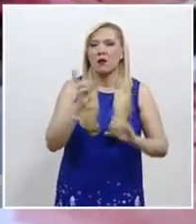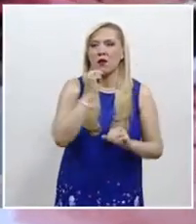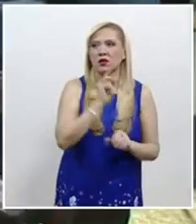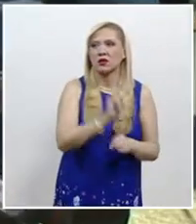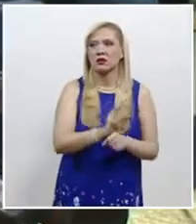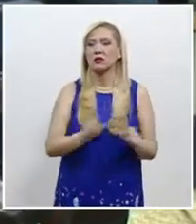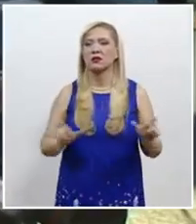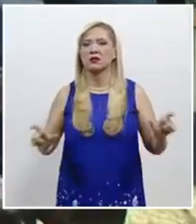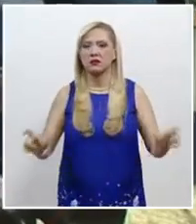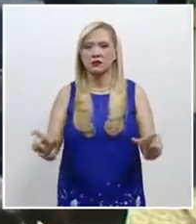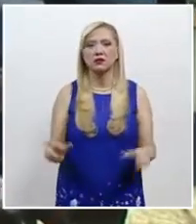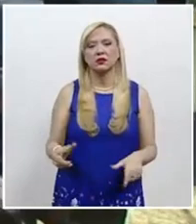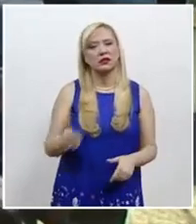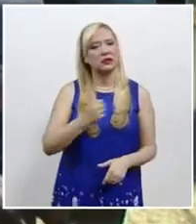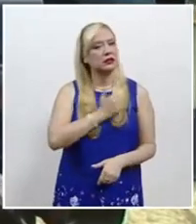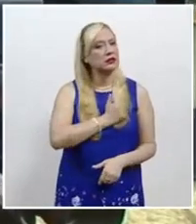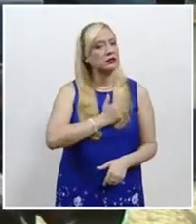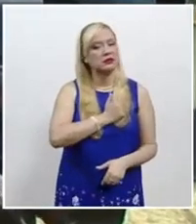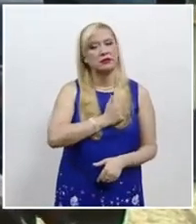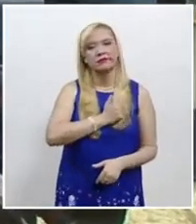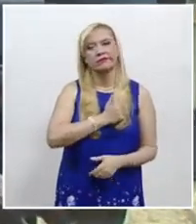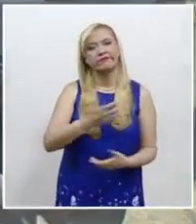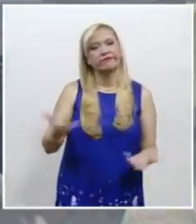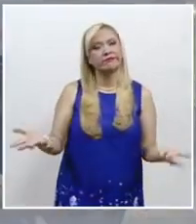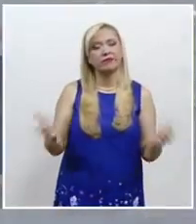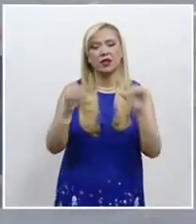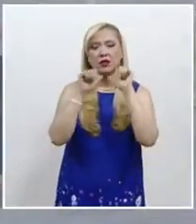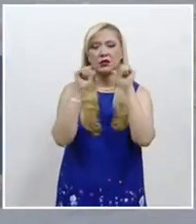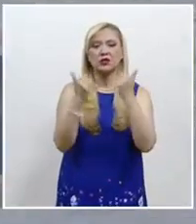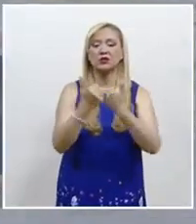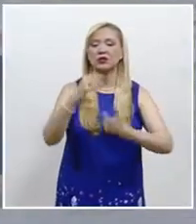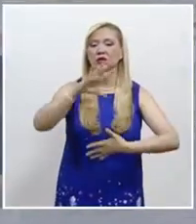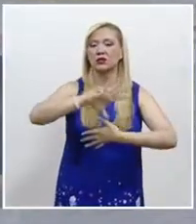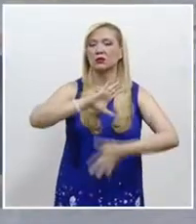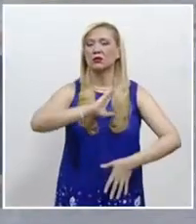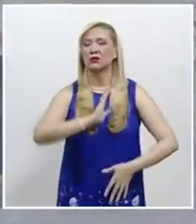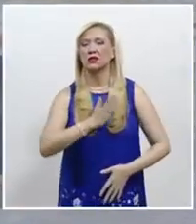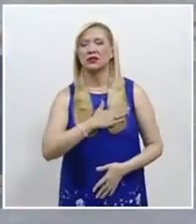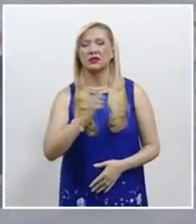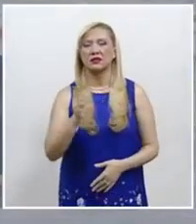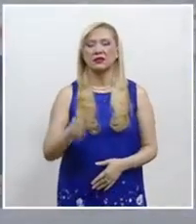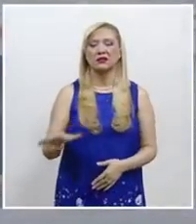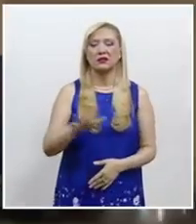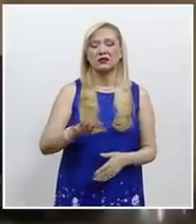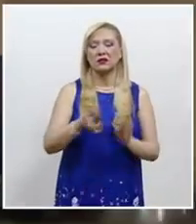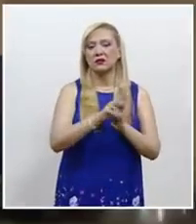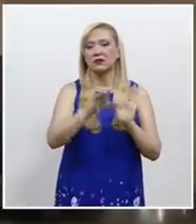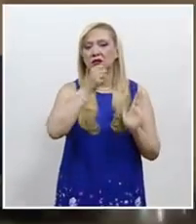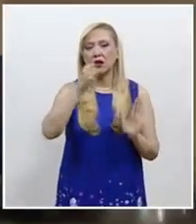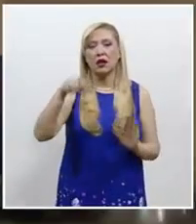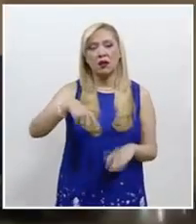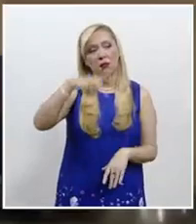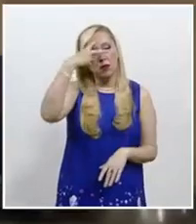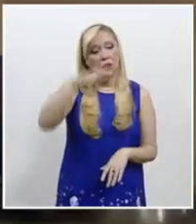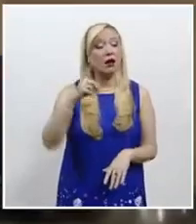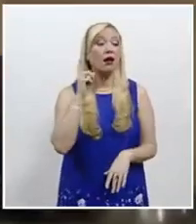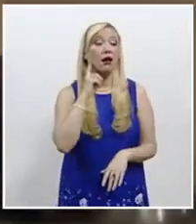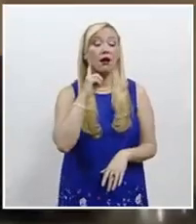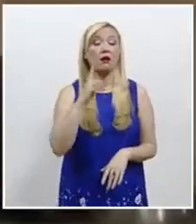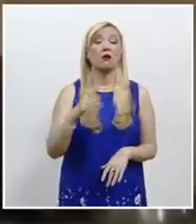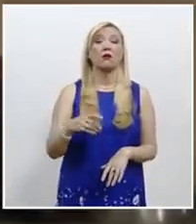lamentó la Sociedad Interamericana de Prensa. Al presentar su informe semestral, indicó que en México se han reportado